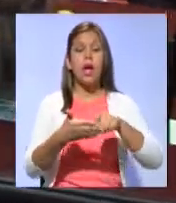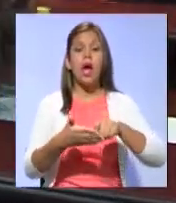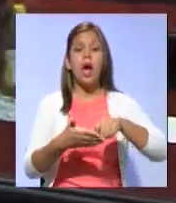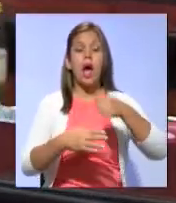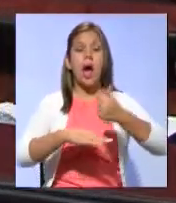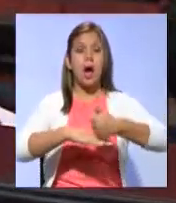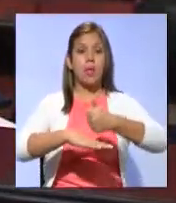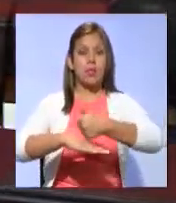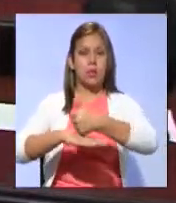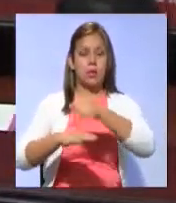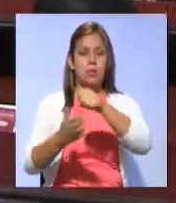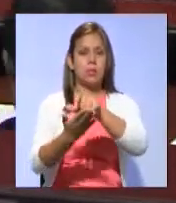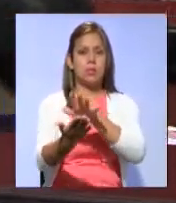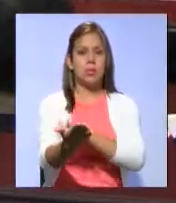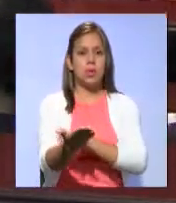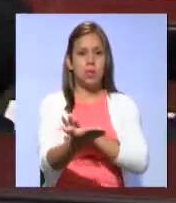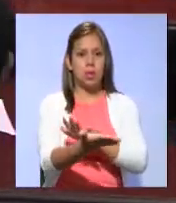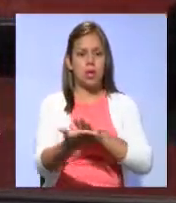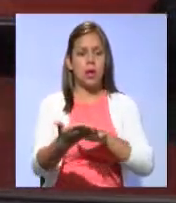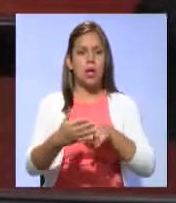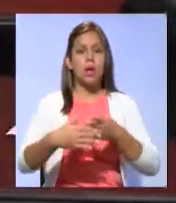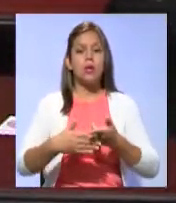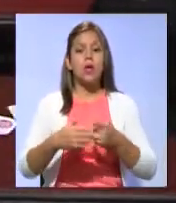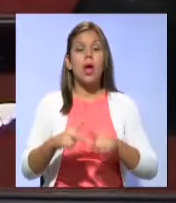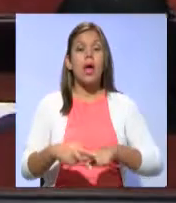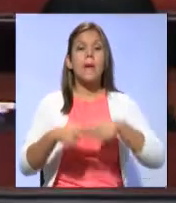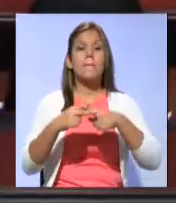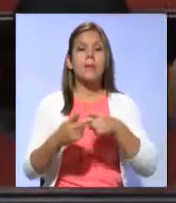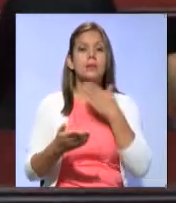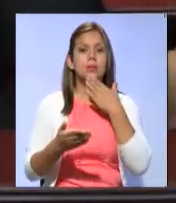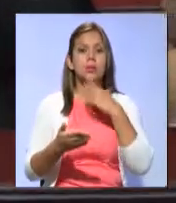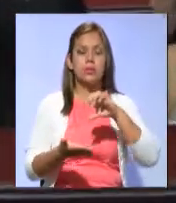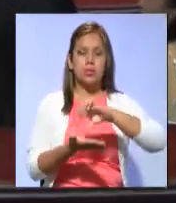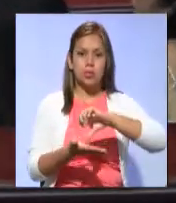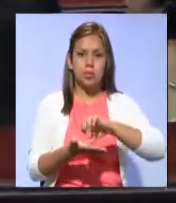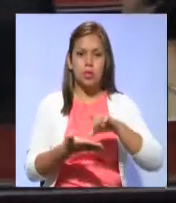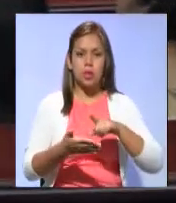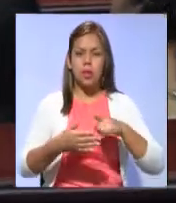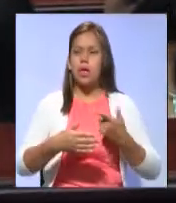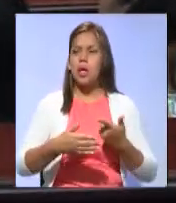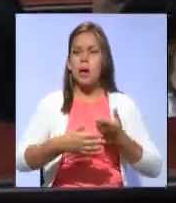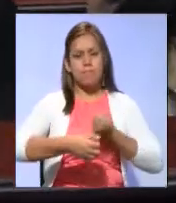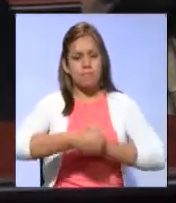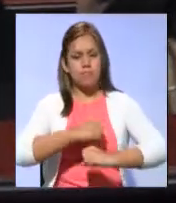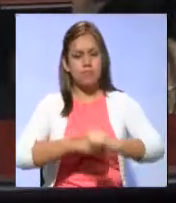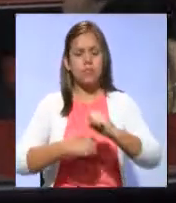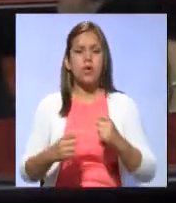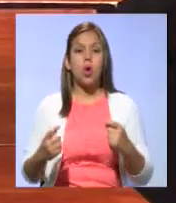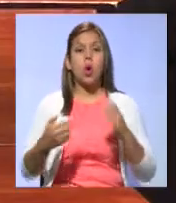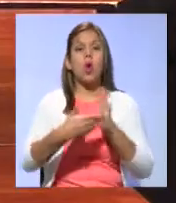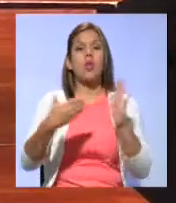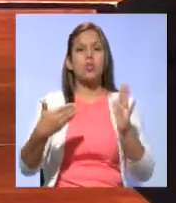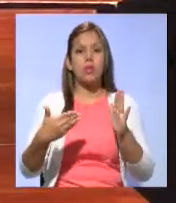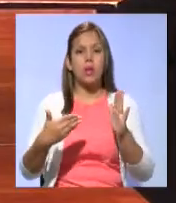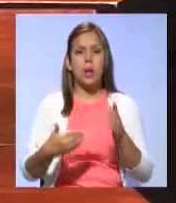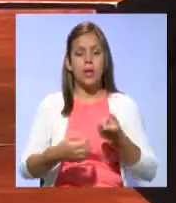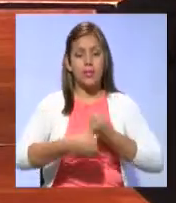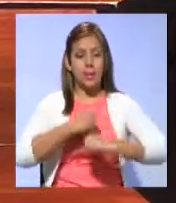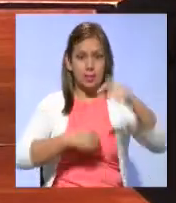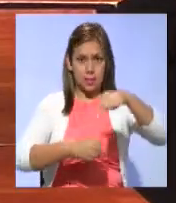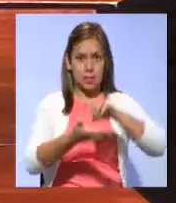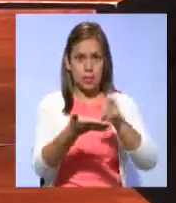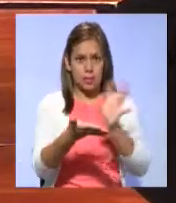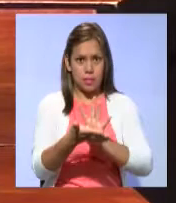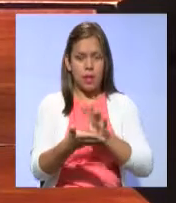Nacional un proyecto que nació desde la ciudadanía en la lucha contra esta enfermedad. Al evento fueron invitadas autoridades legislativas,